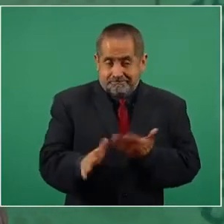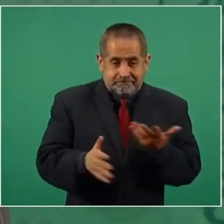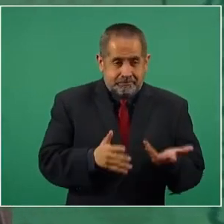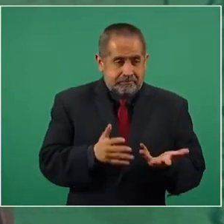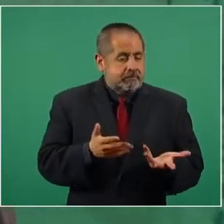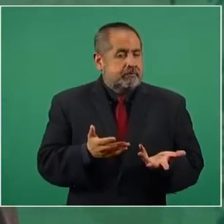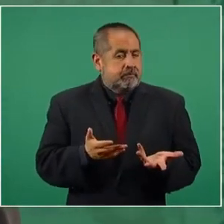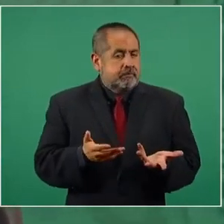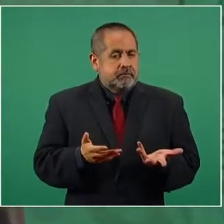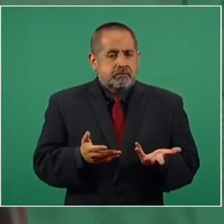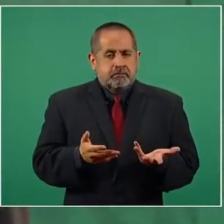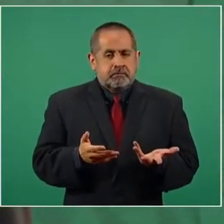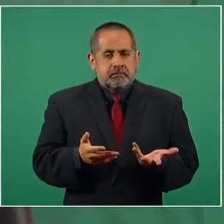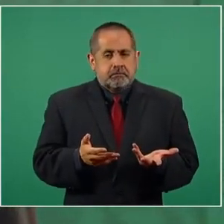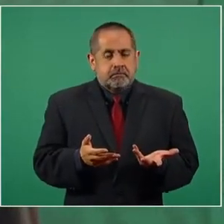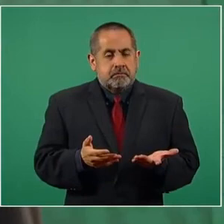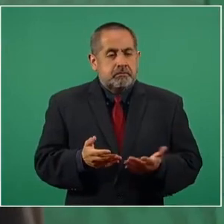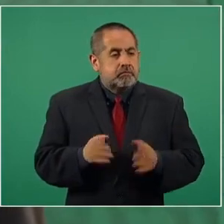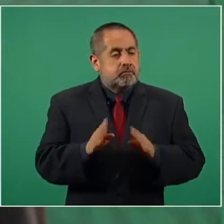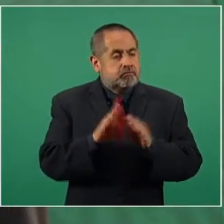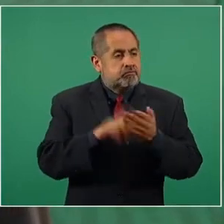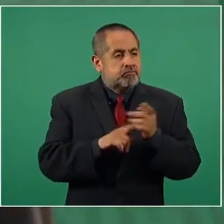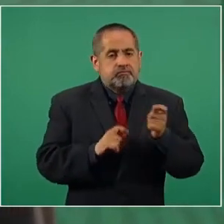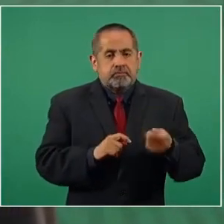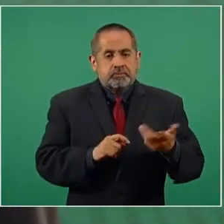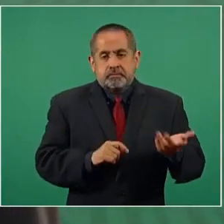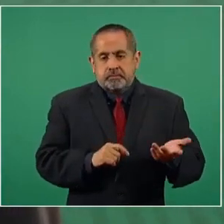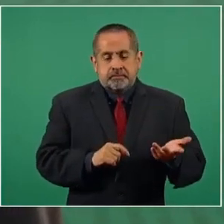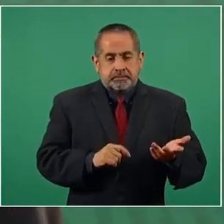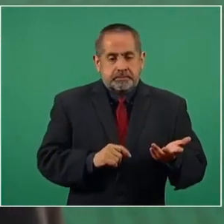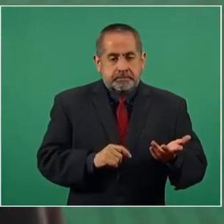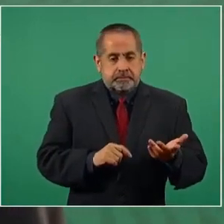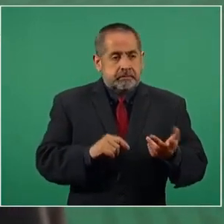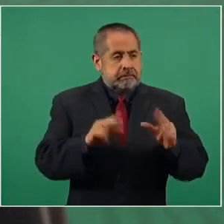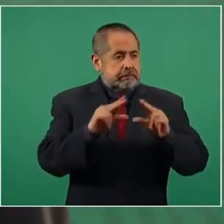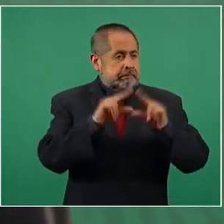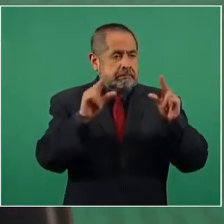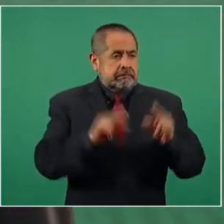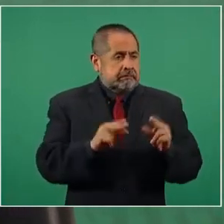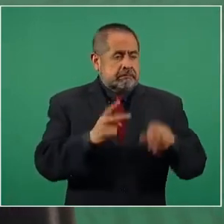de cómo se han congelado